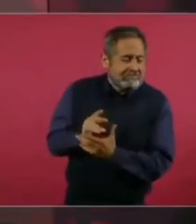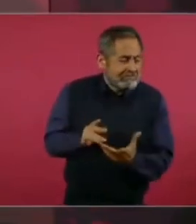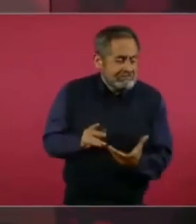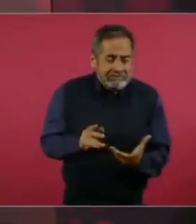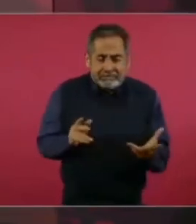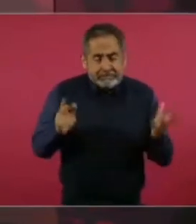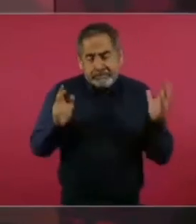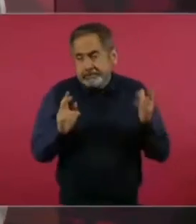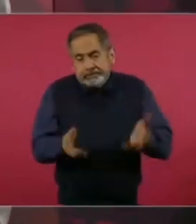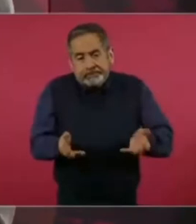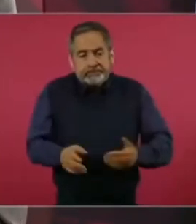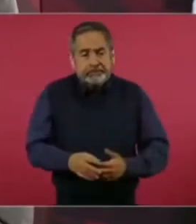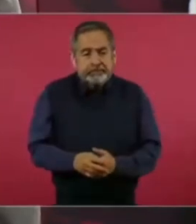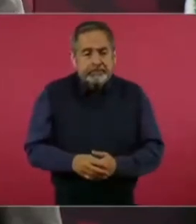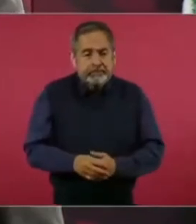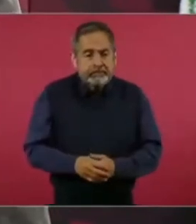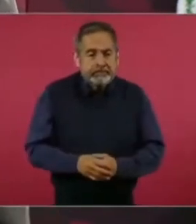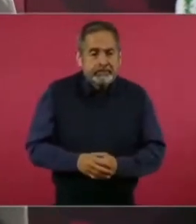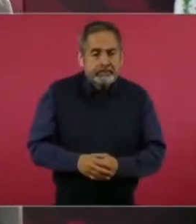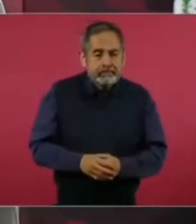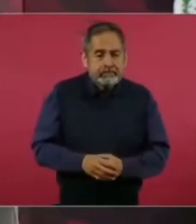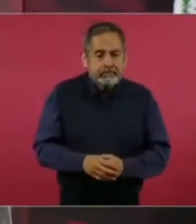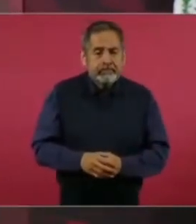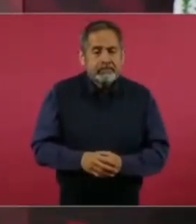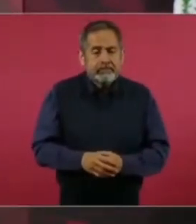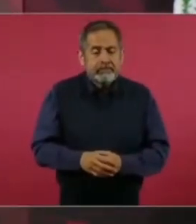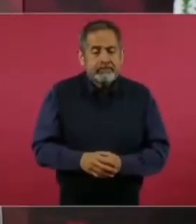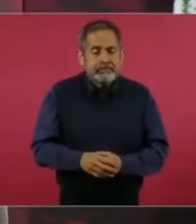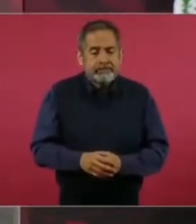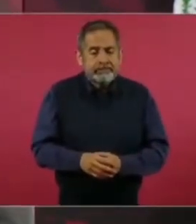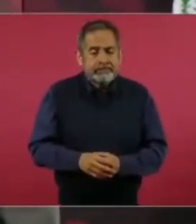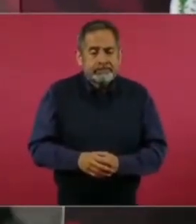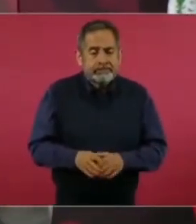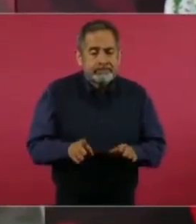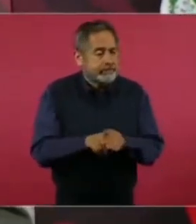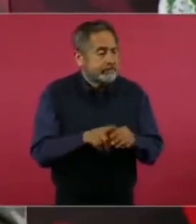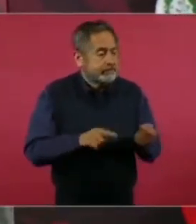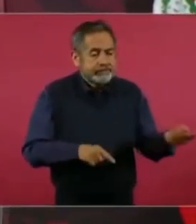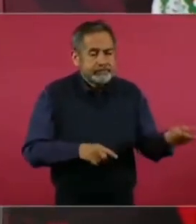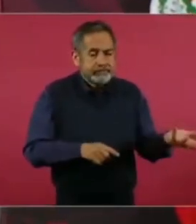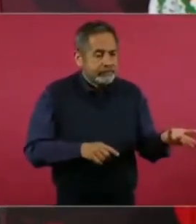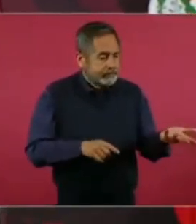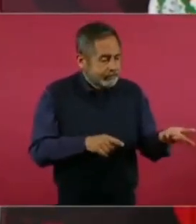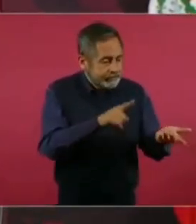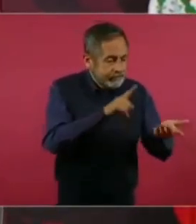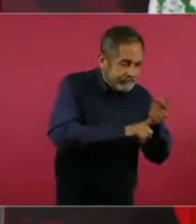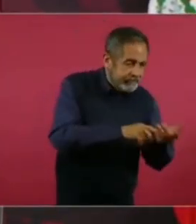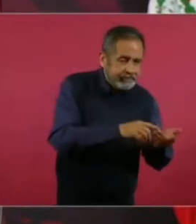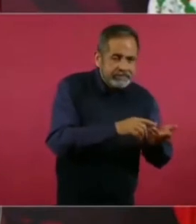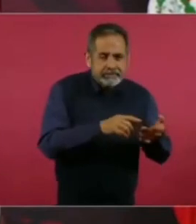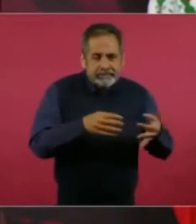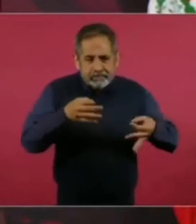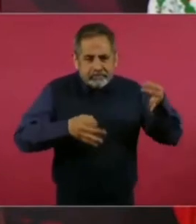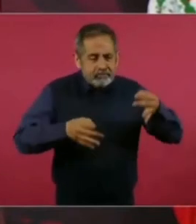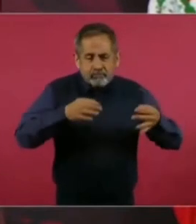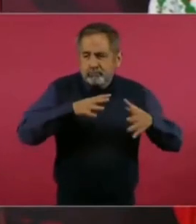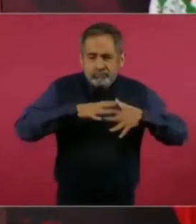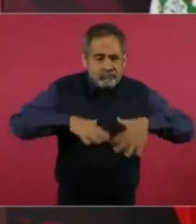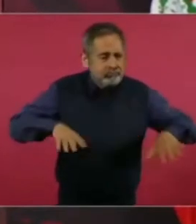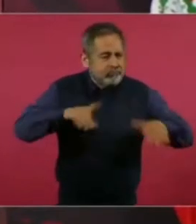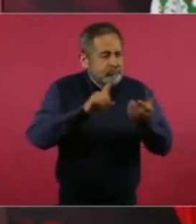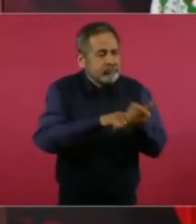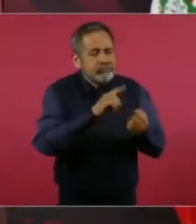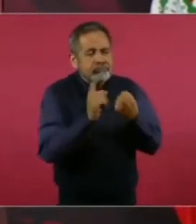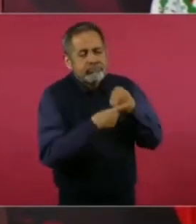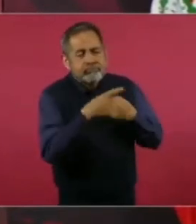Nada más que como no es un asunto únicamente jurídico, sino eminentemente